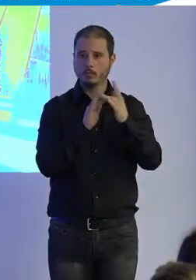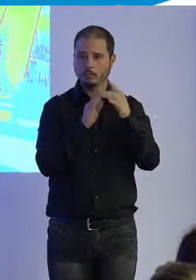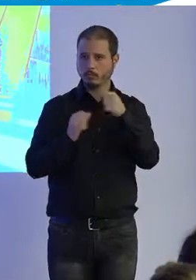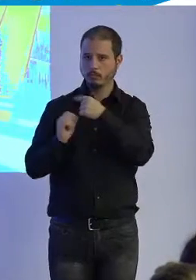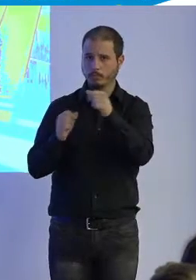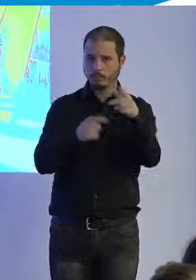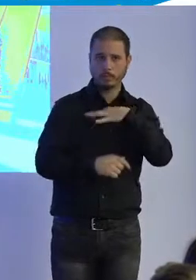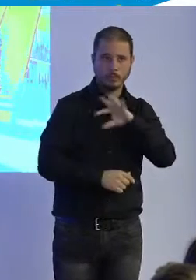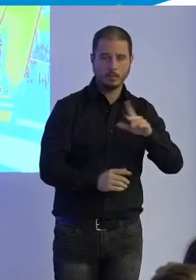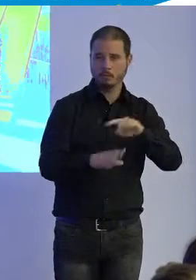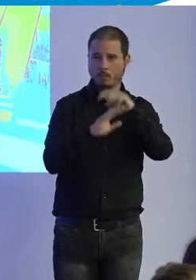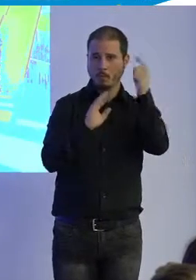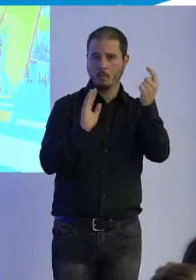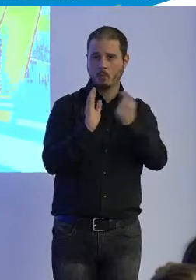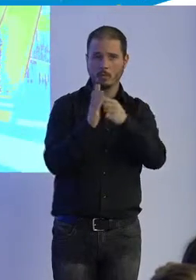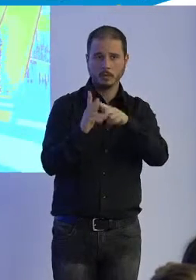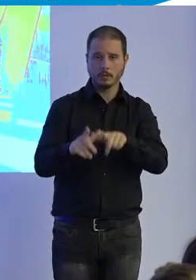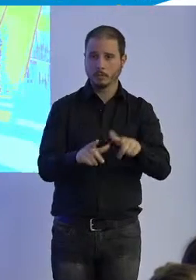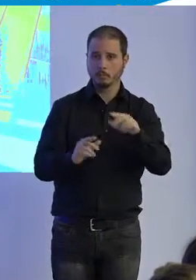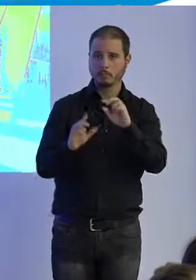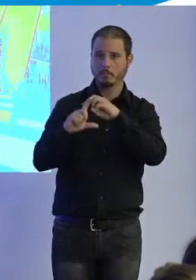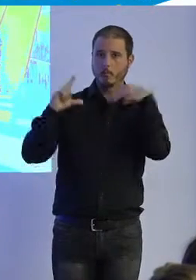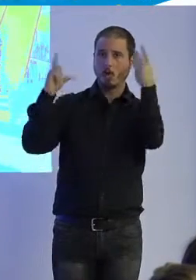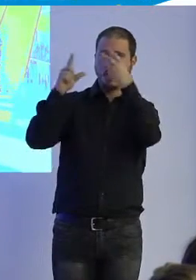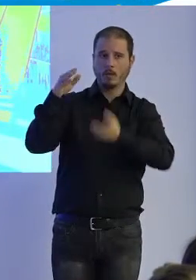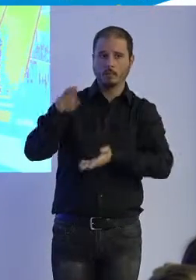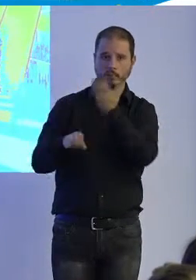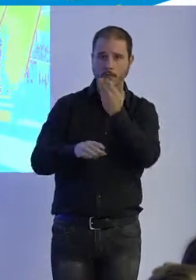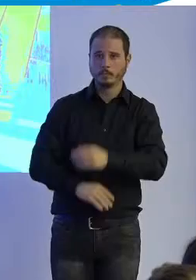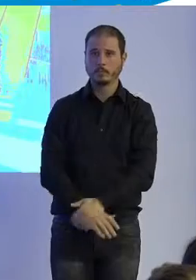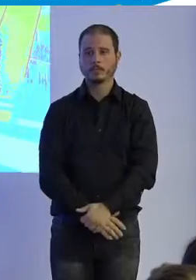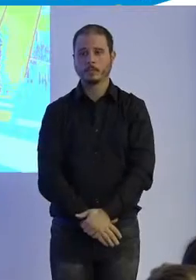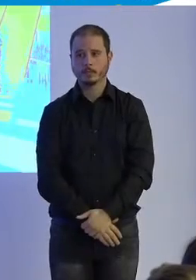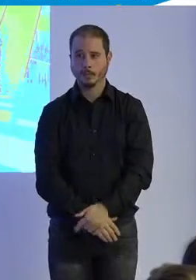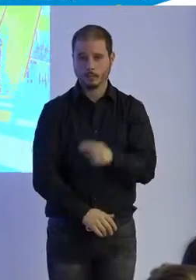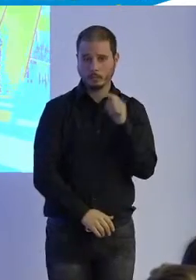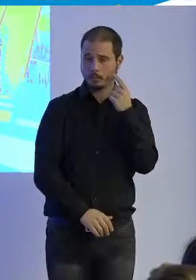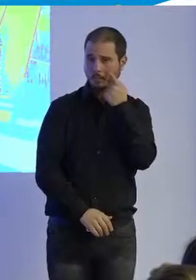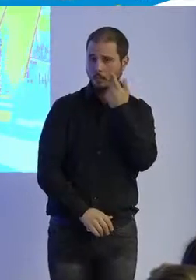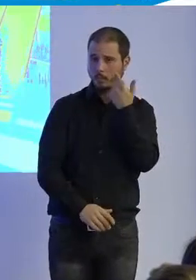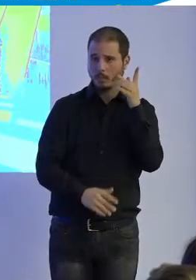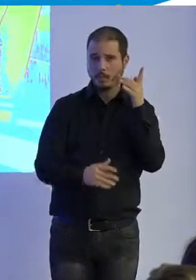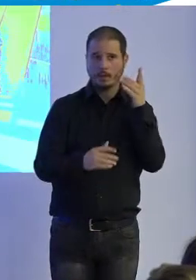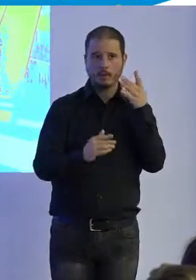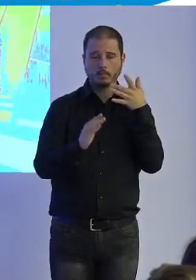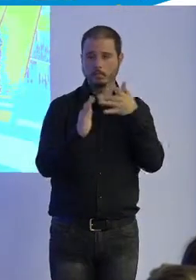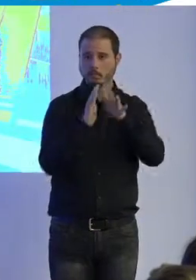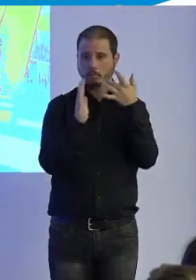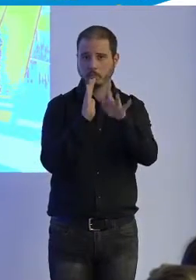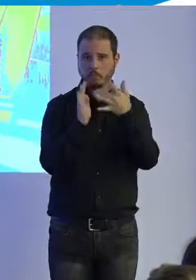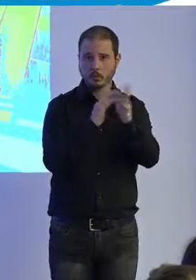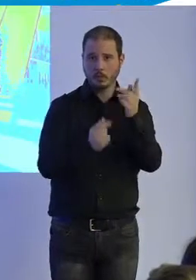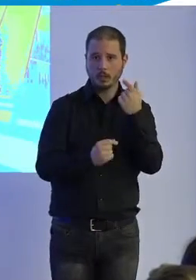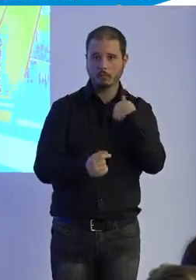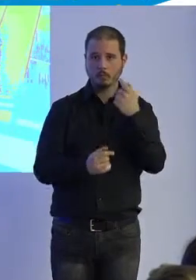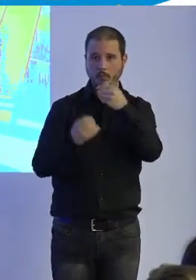Vete pasando varias, así. Y van especificando un poco como un checklist que tienen para ver cómo